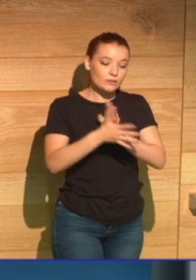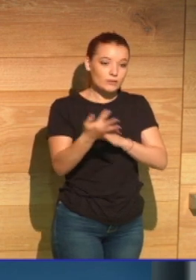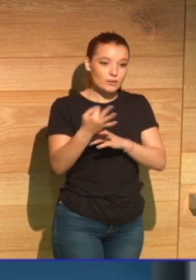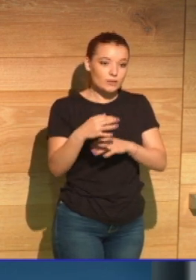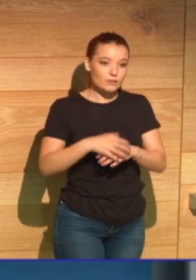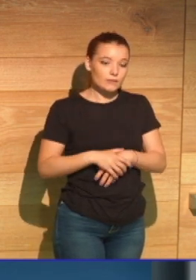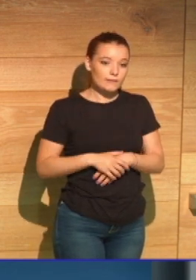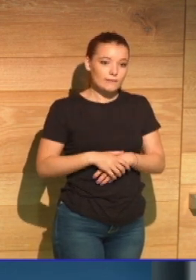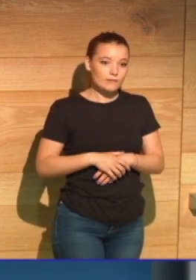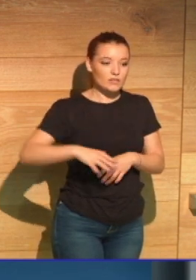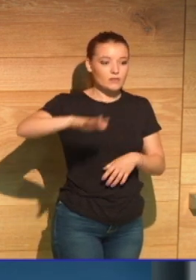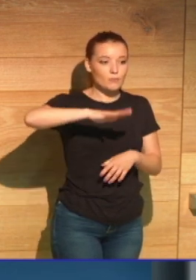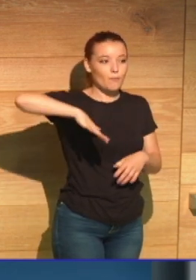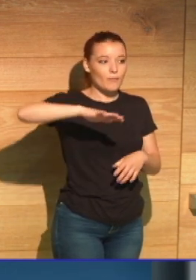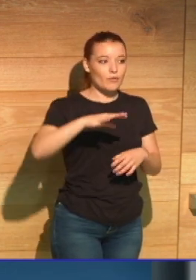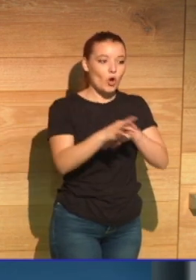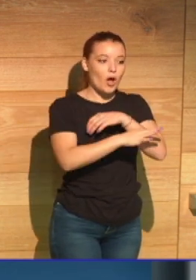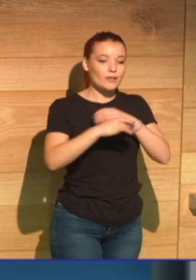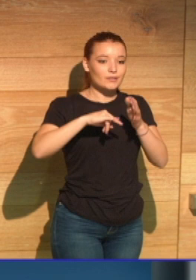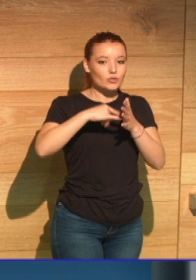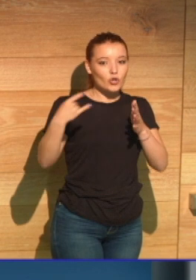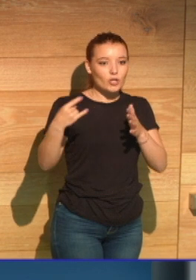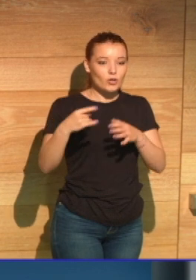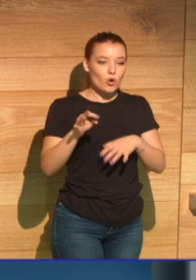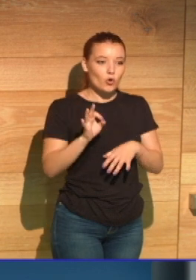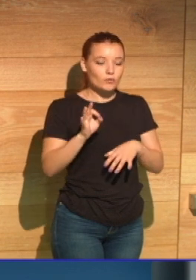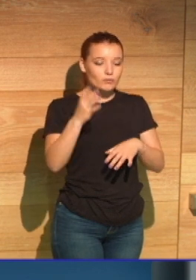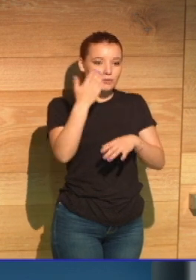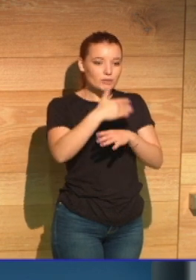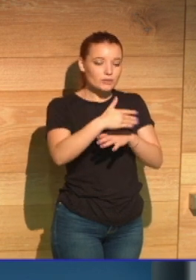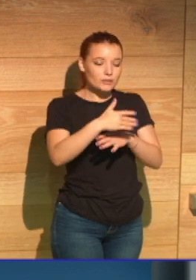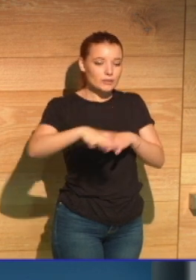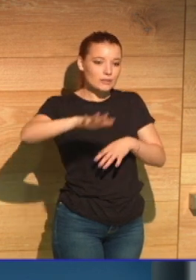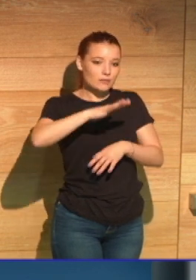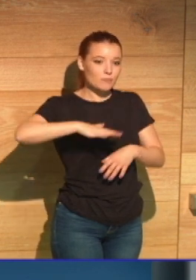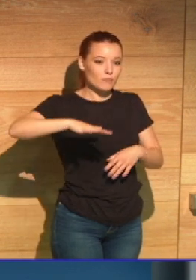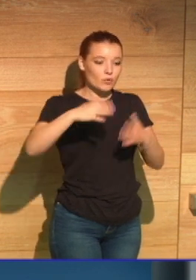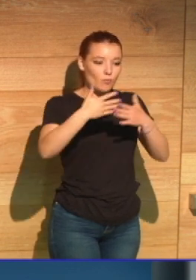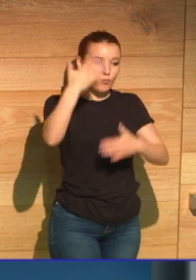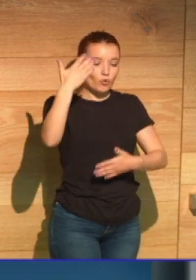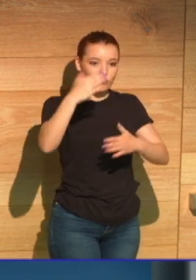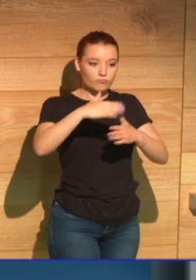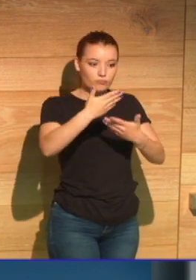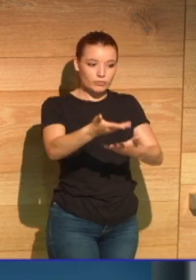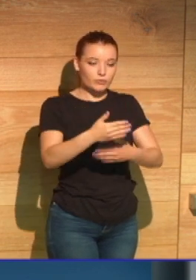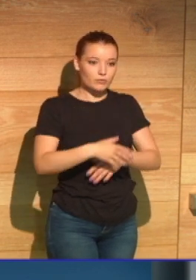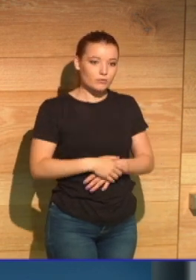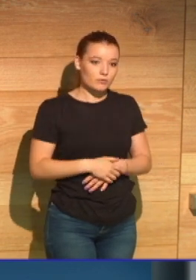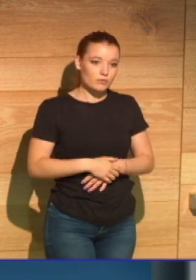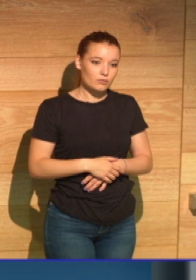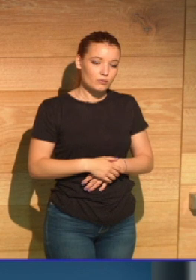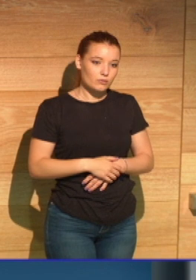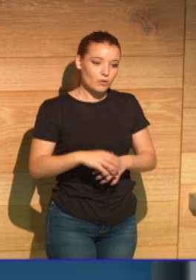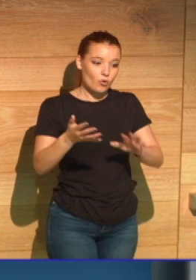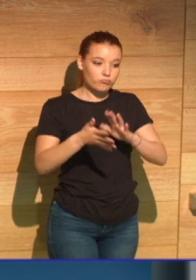espacio arquitectónico, que fuera un espacio que quitara los muros que contenían o que constreñían el espacio del museo, convirtiendo